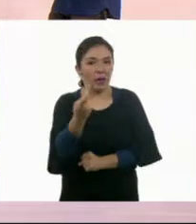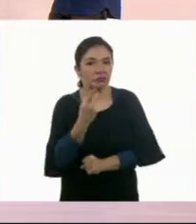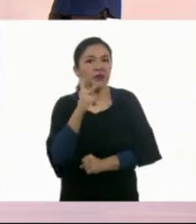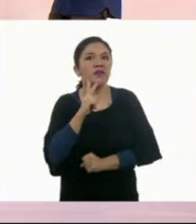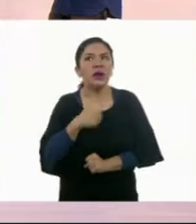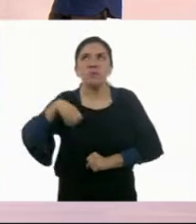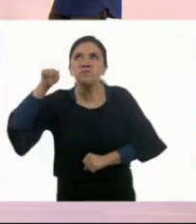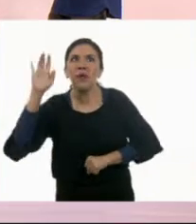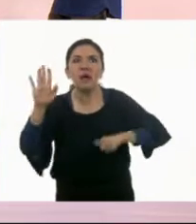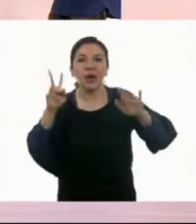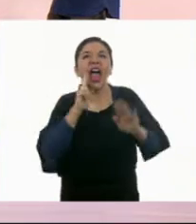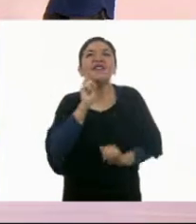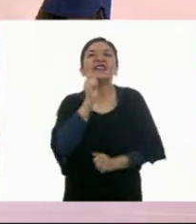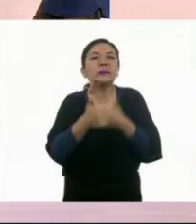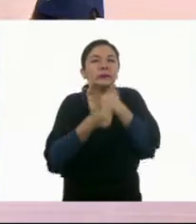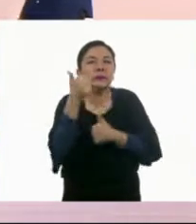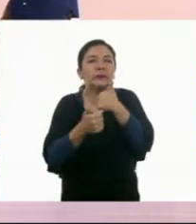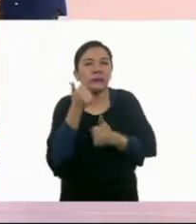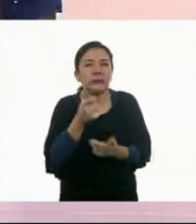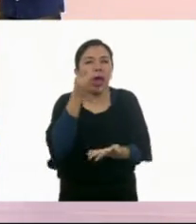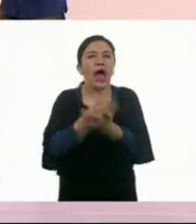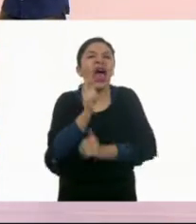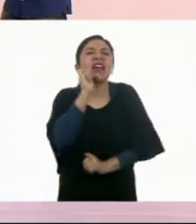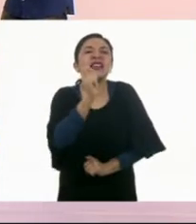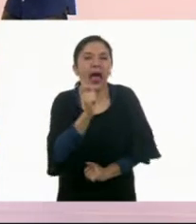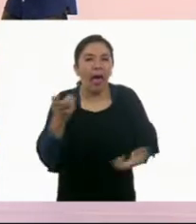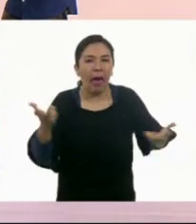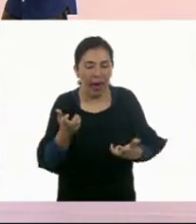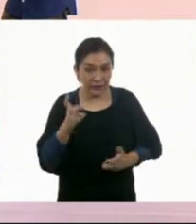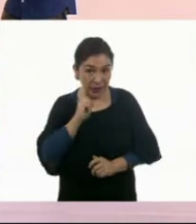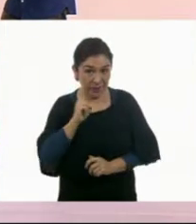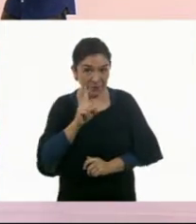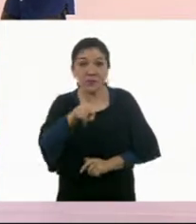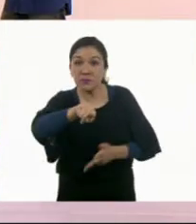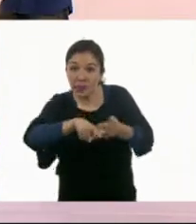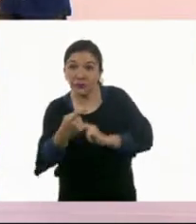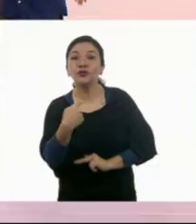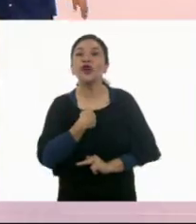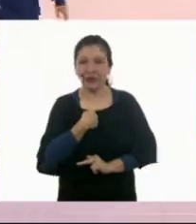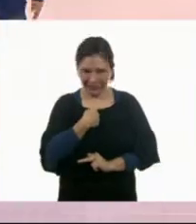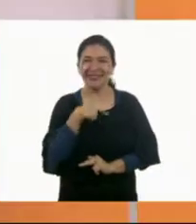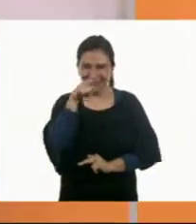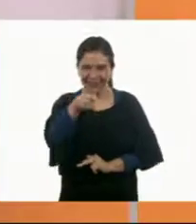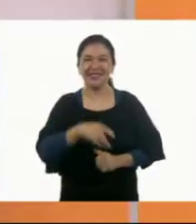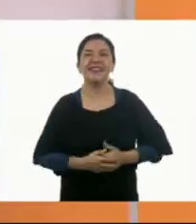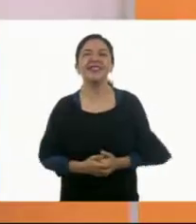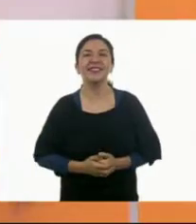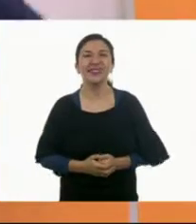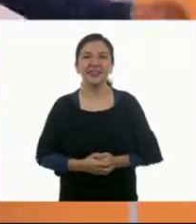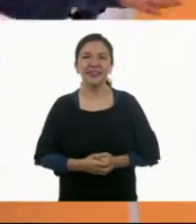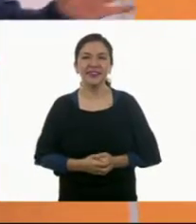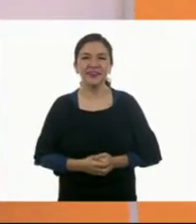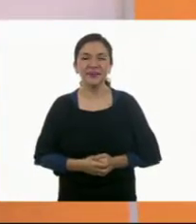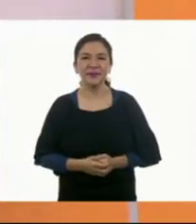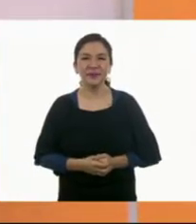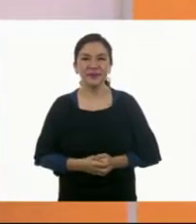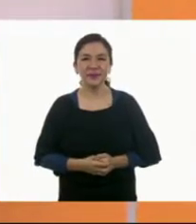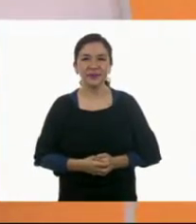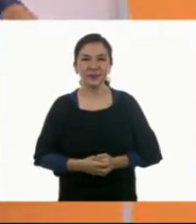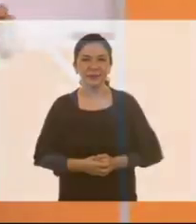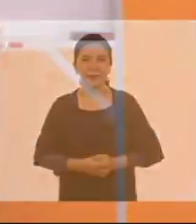lo que estamos haciendo. Sí. ¿No? A ver qué tan buenos somos. ¿Quieres empezar o empiezo yo? Empieza tú. Empiezo yo. Ok, por ejemplo.